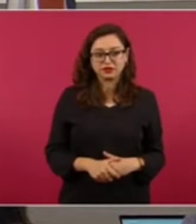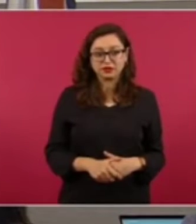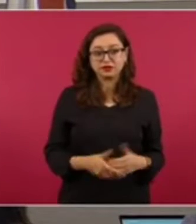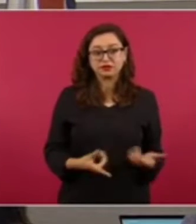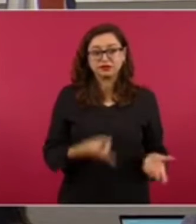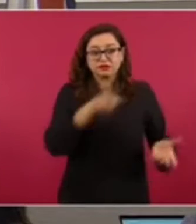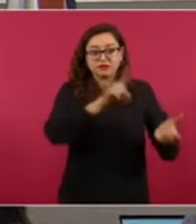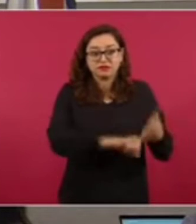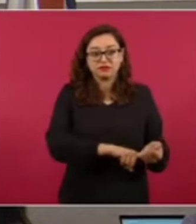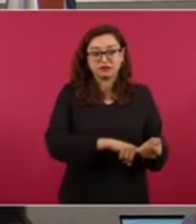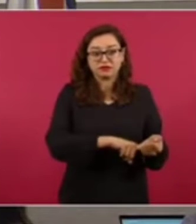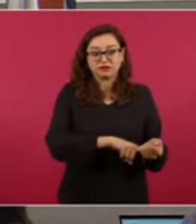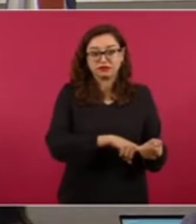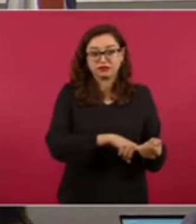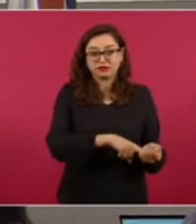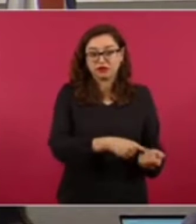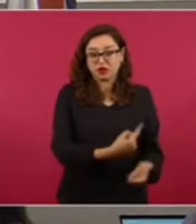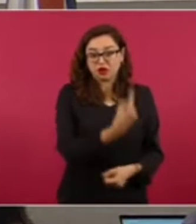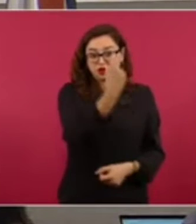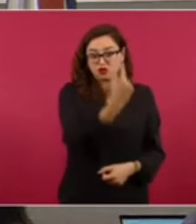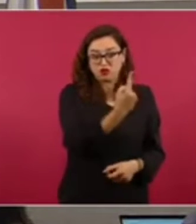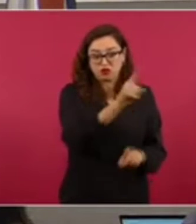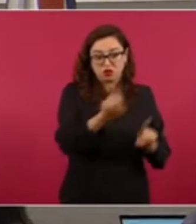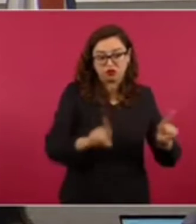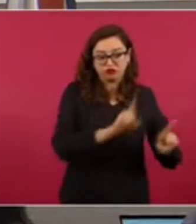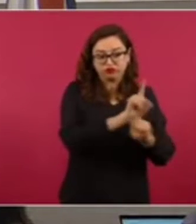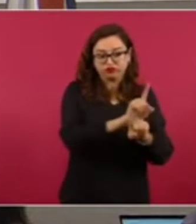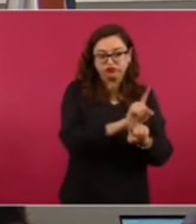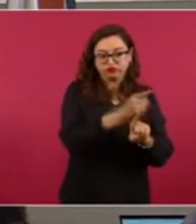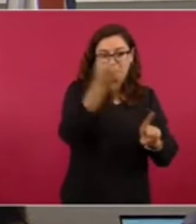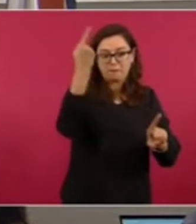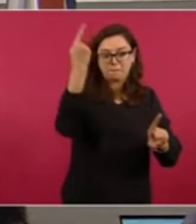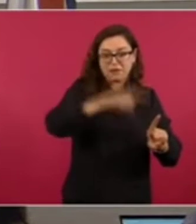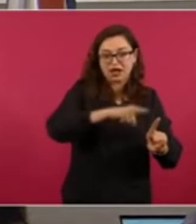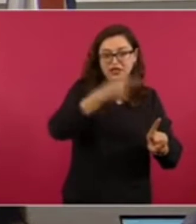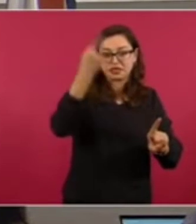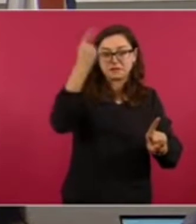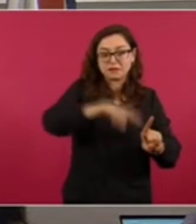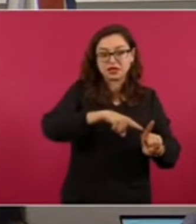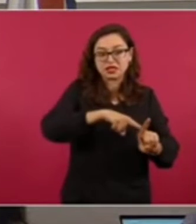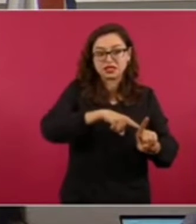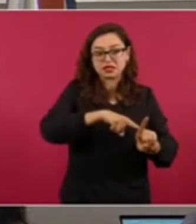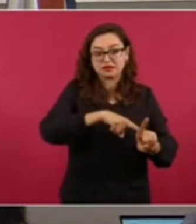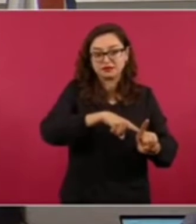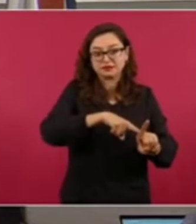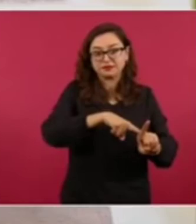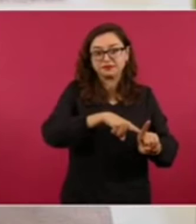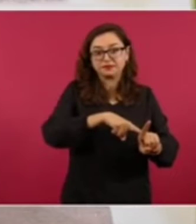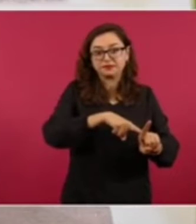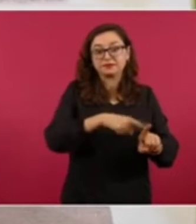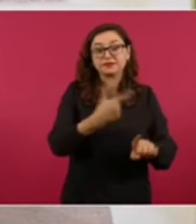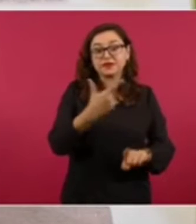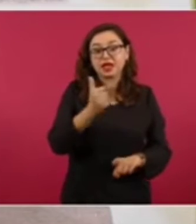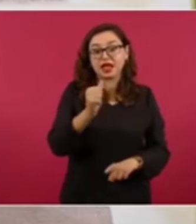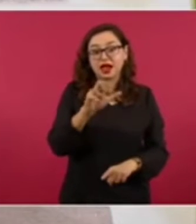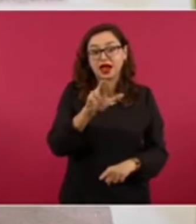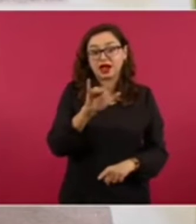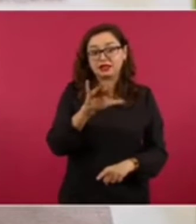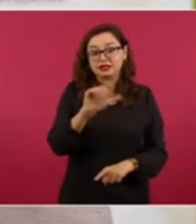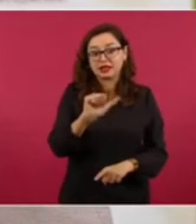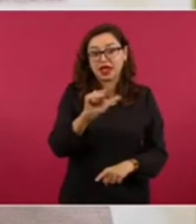su ministro del Interior. ¿Quién? De seguridad. García Luna.